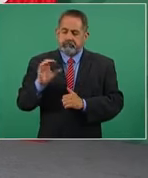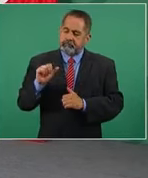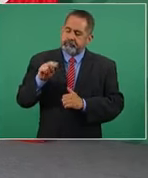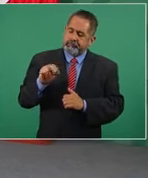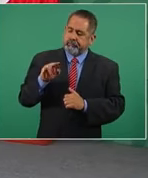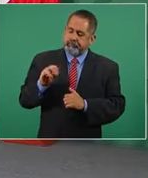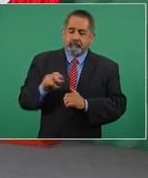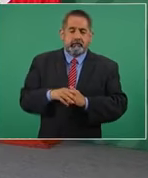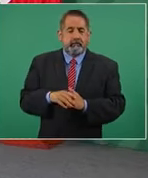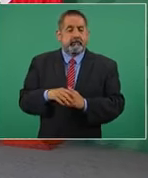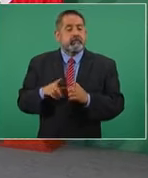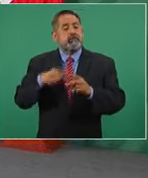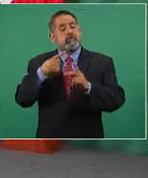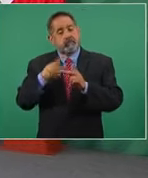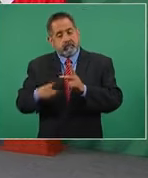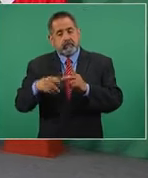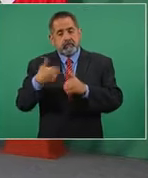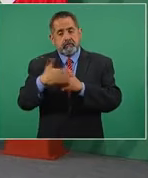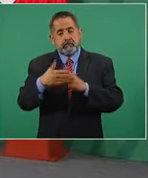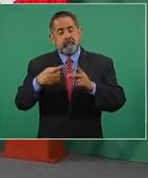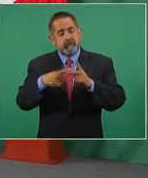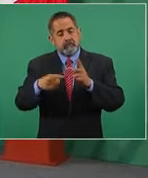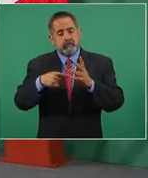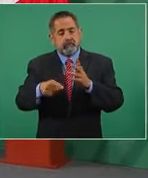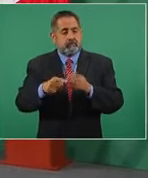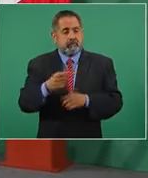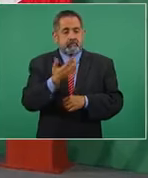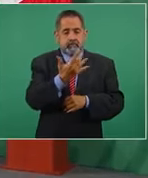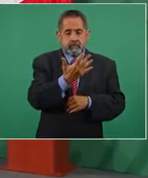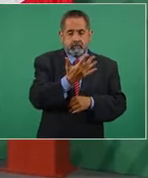Y ya vamos a comenzar de